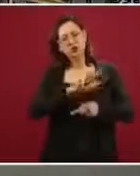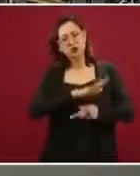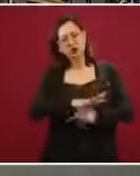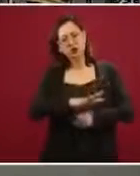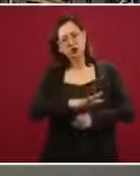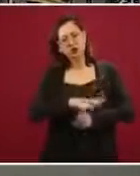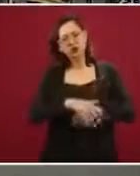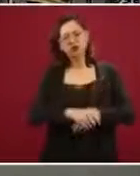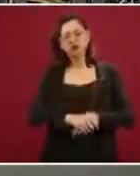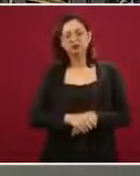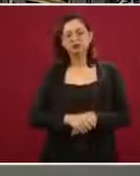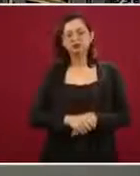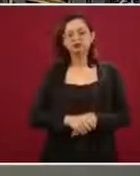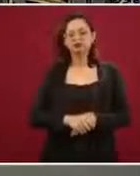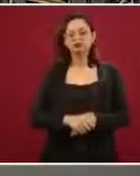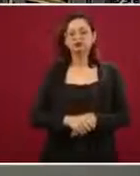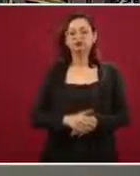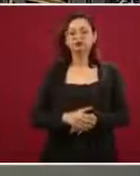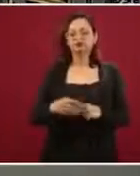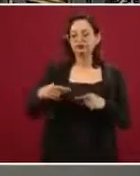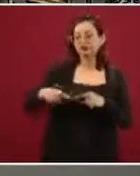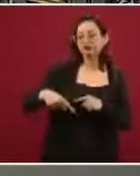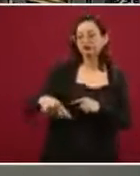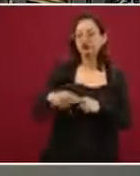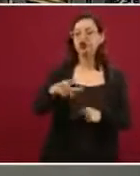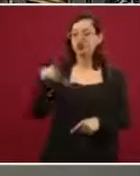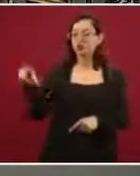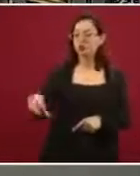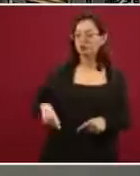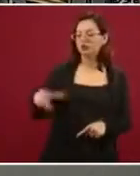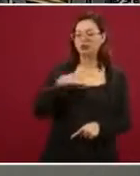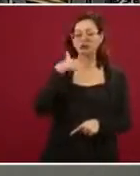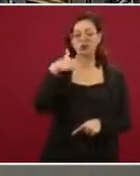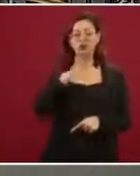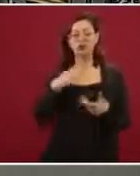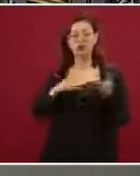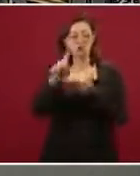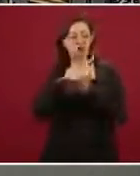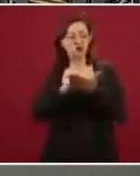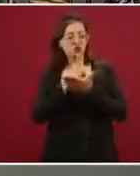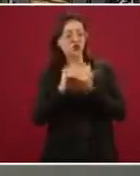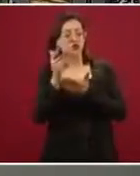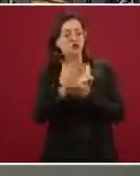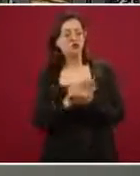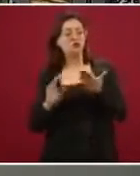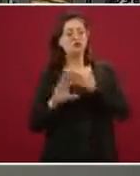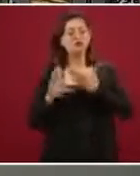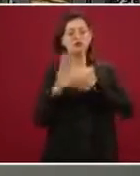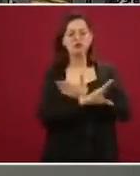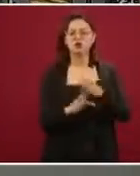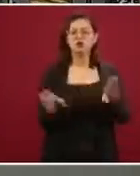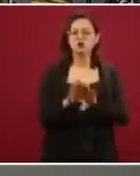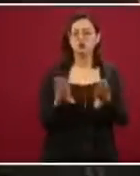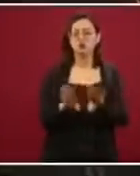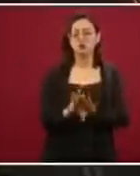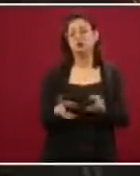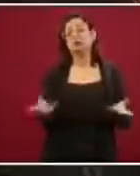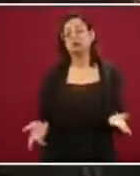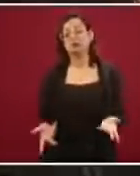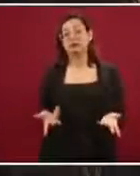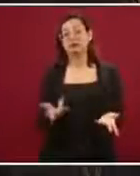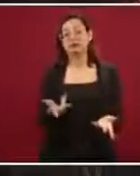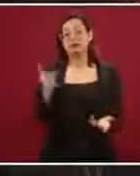¿Cuál es el balance que tiene su gobierno en torno a la política antidrogas, sobre todo por los